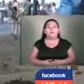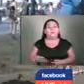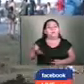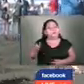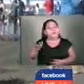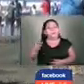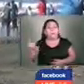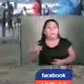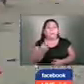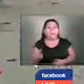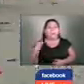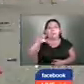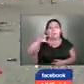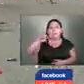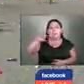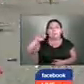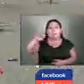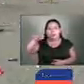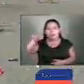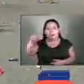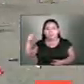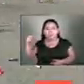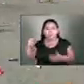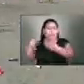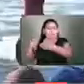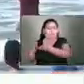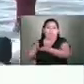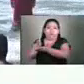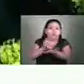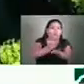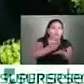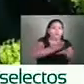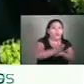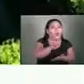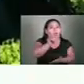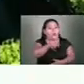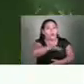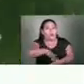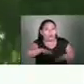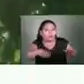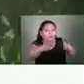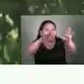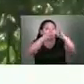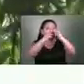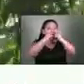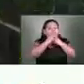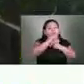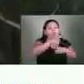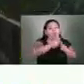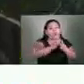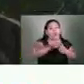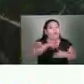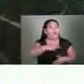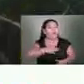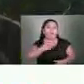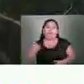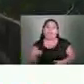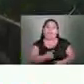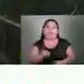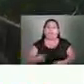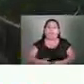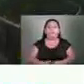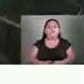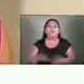500,000 de salvadoreños se movilizaron a diferentes destinos turísticos en El Salvador. Las reservas naturales fueron la preferencia de los salvadoreños. Porque